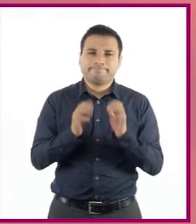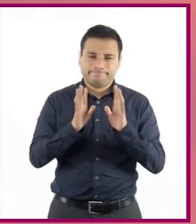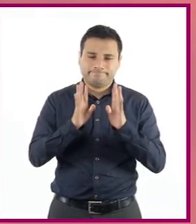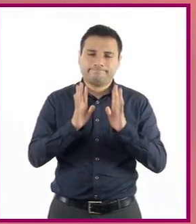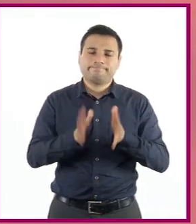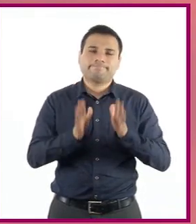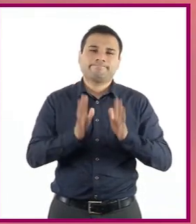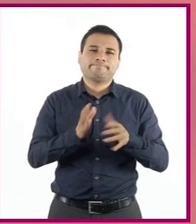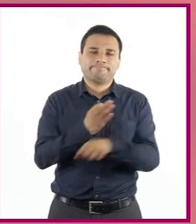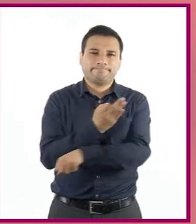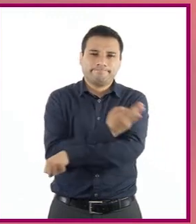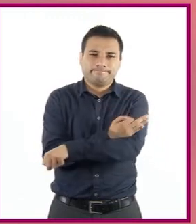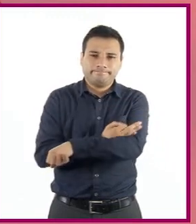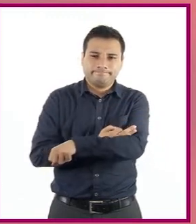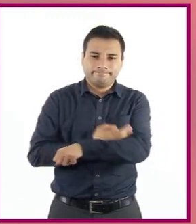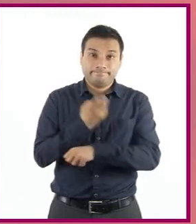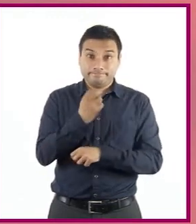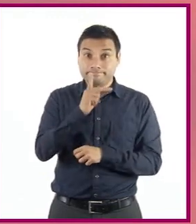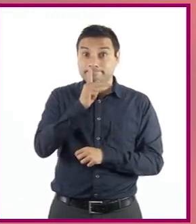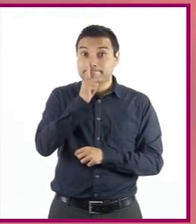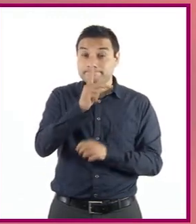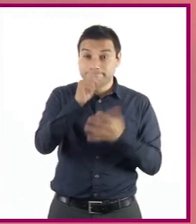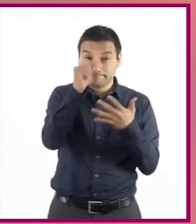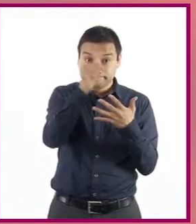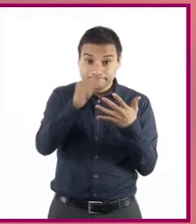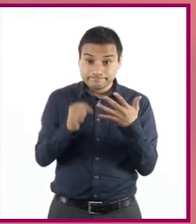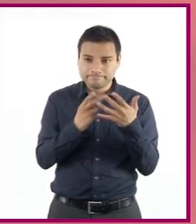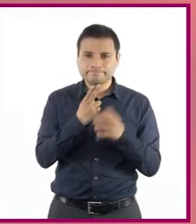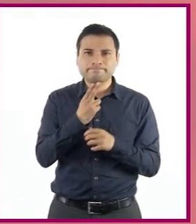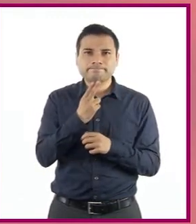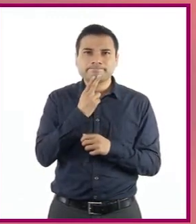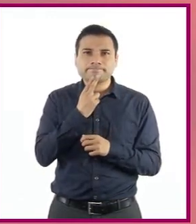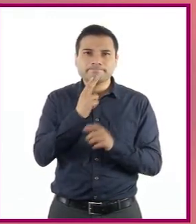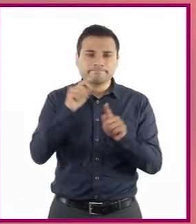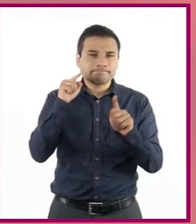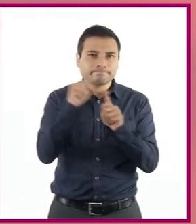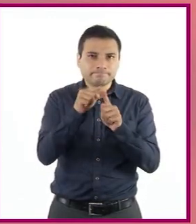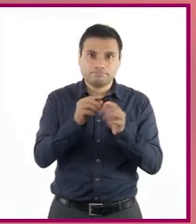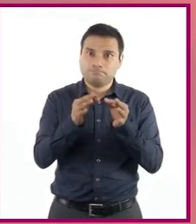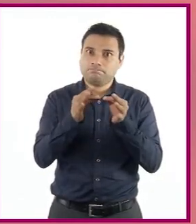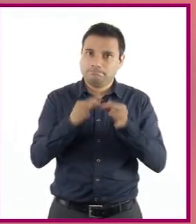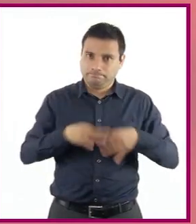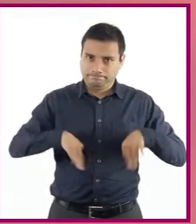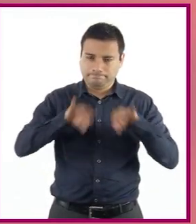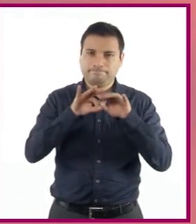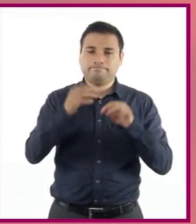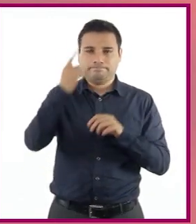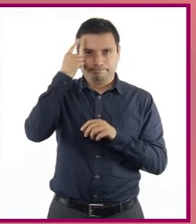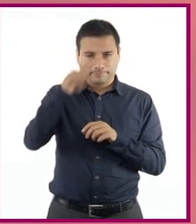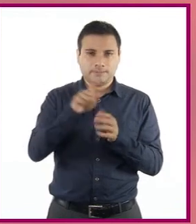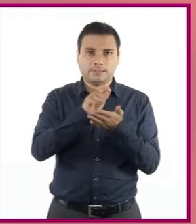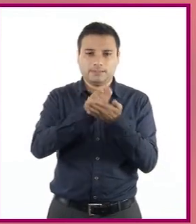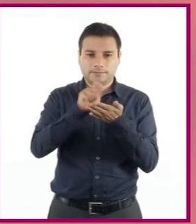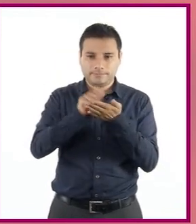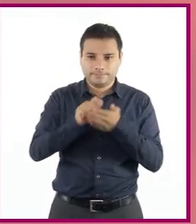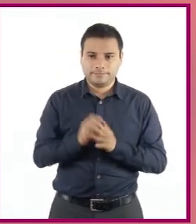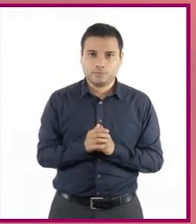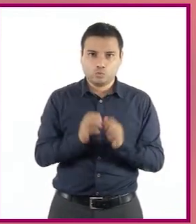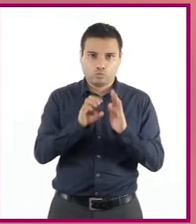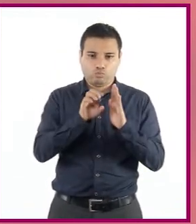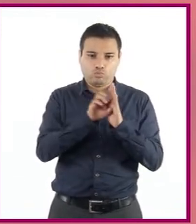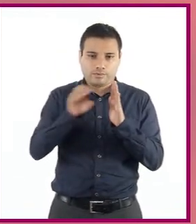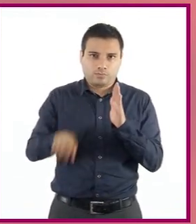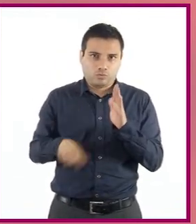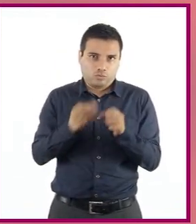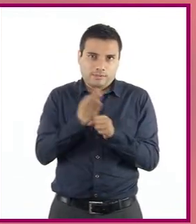entendí, profesora. Estos marcadores discursivos cumplen una función específica e importante al momento de escribir, en este caso una